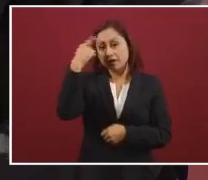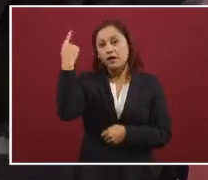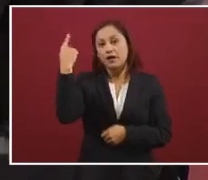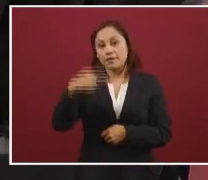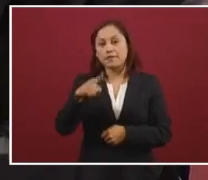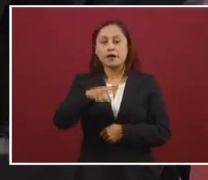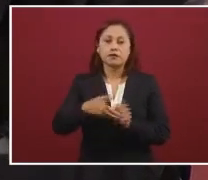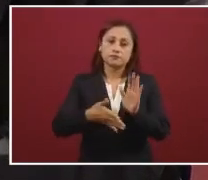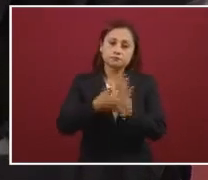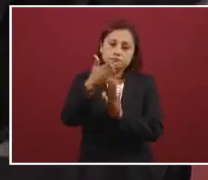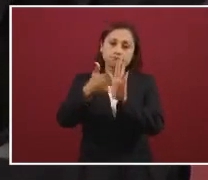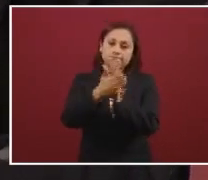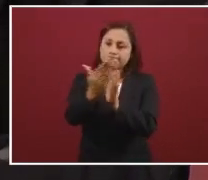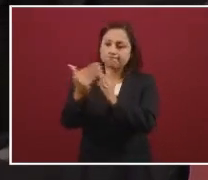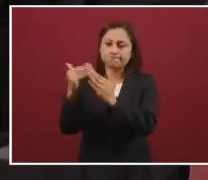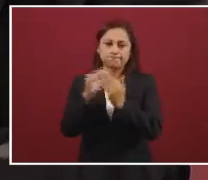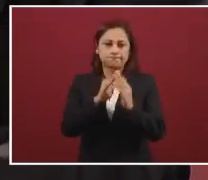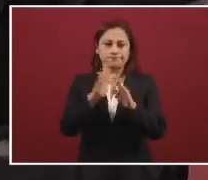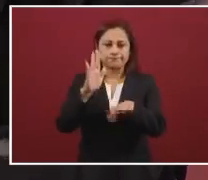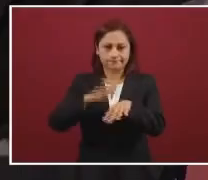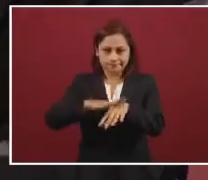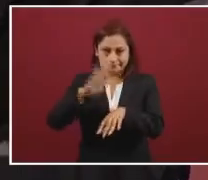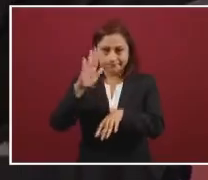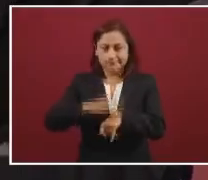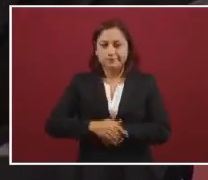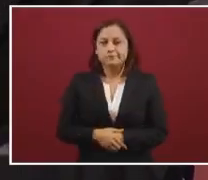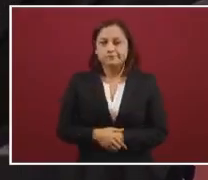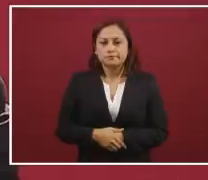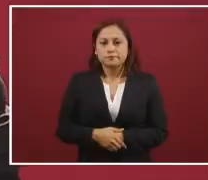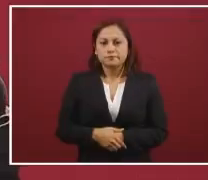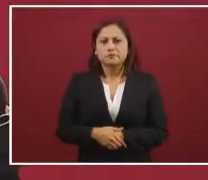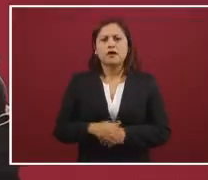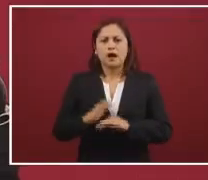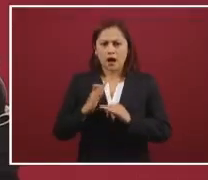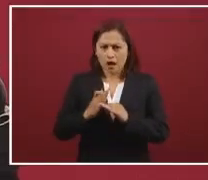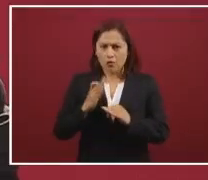vivienda y se están haciendo viviendas